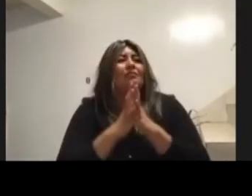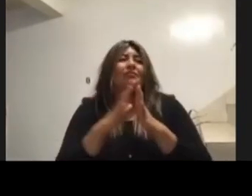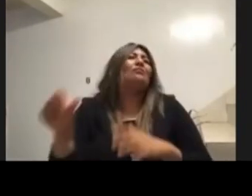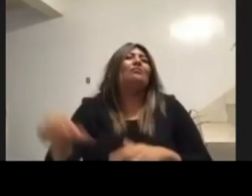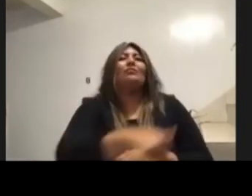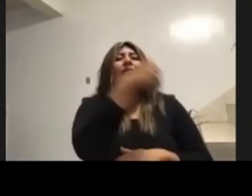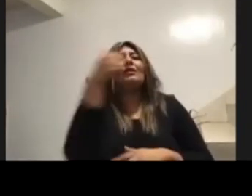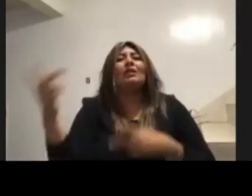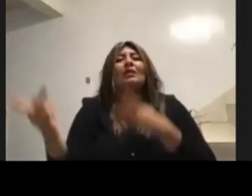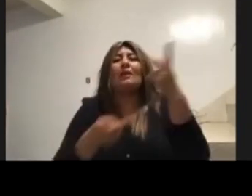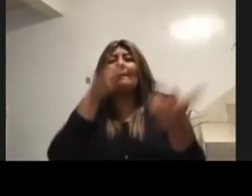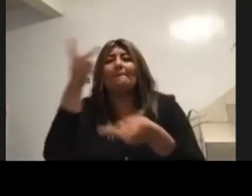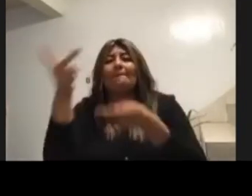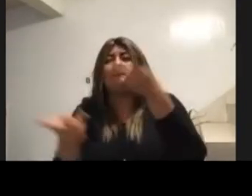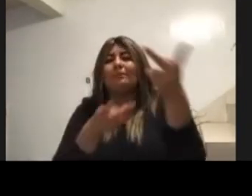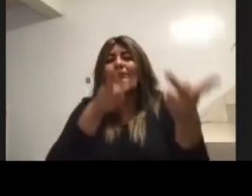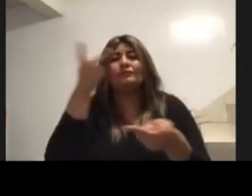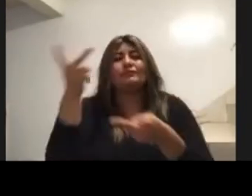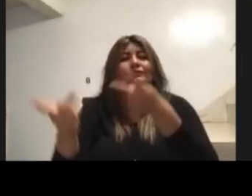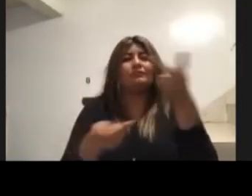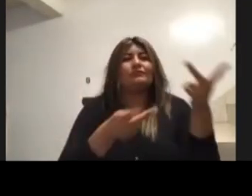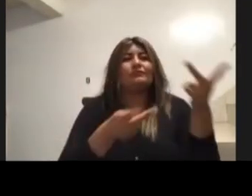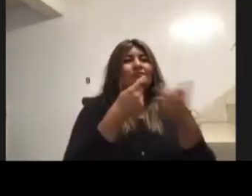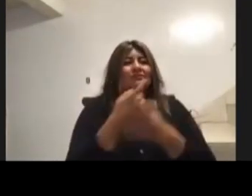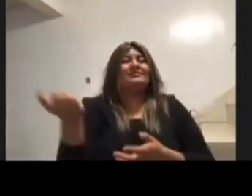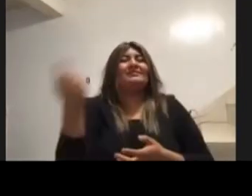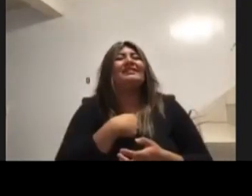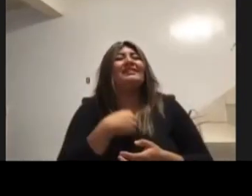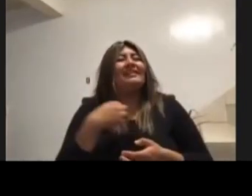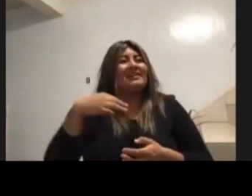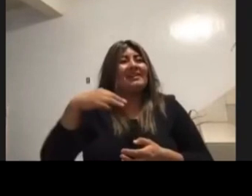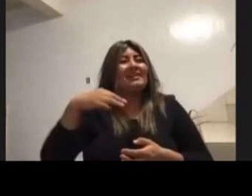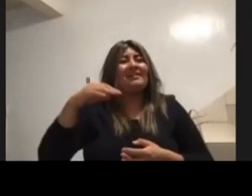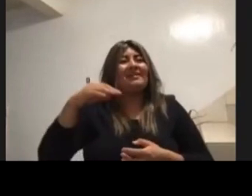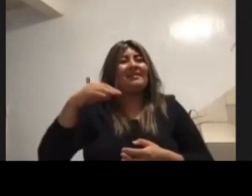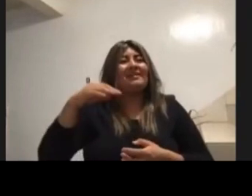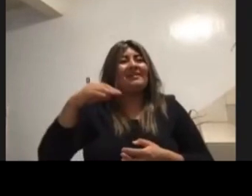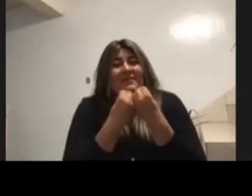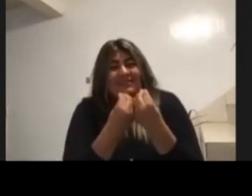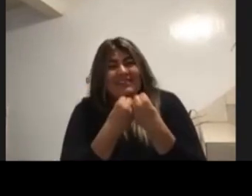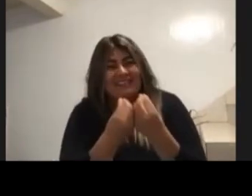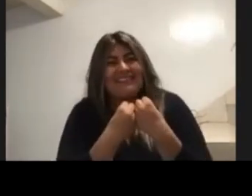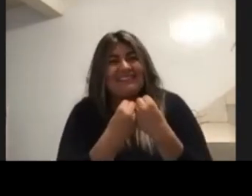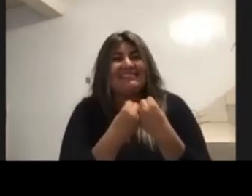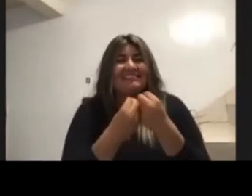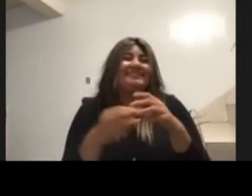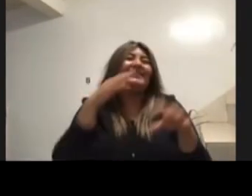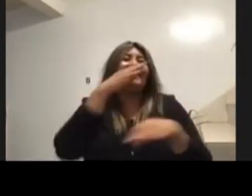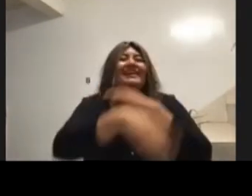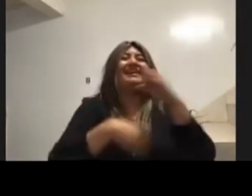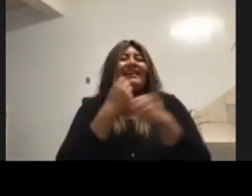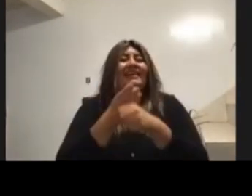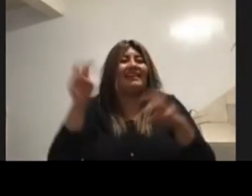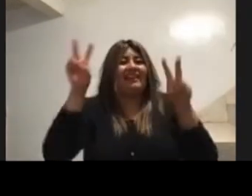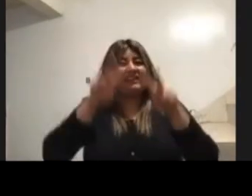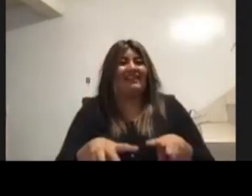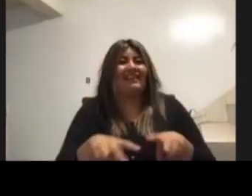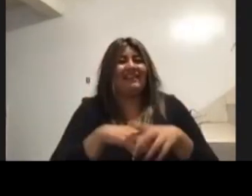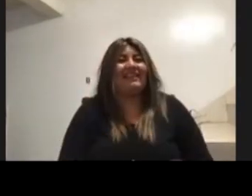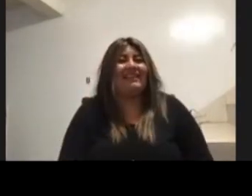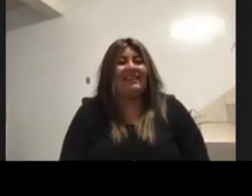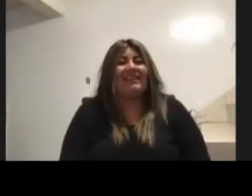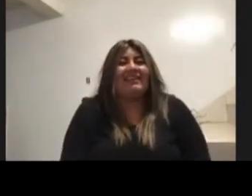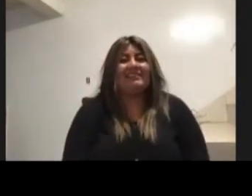que además, pues ya, digamos, mucho se ha comentado del tema y mejor le damos avance al tema. Gracias,